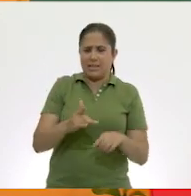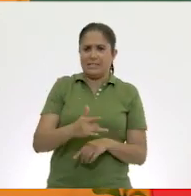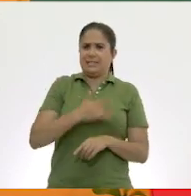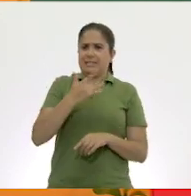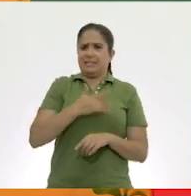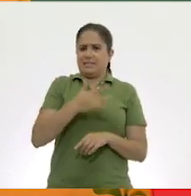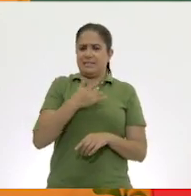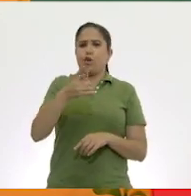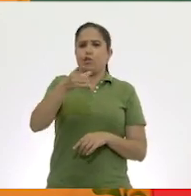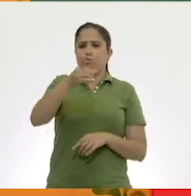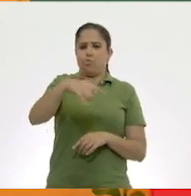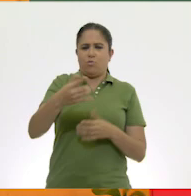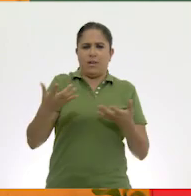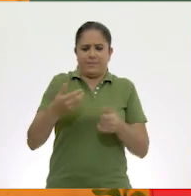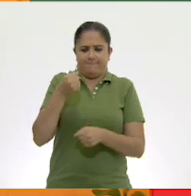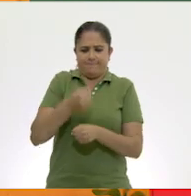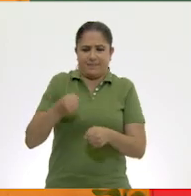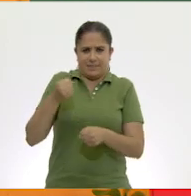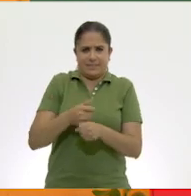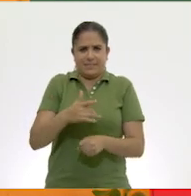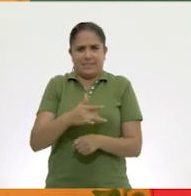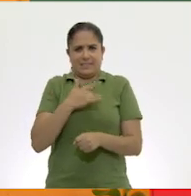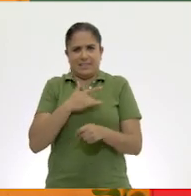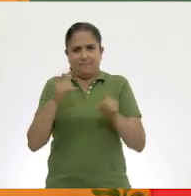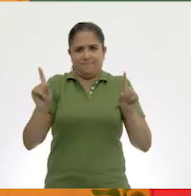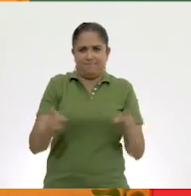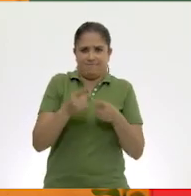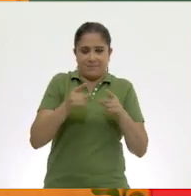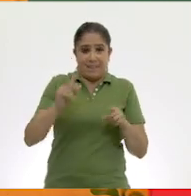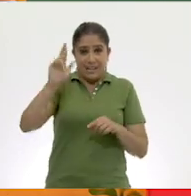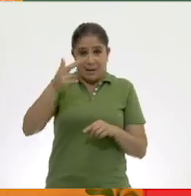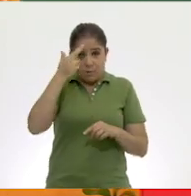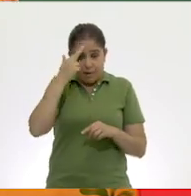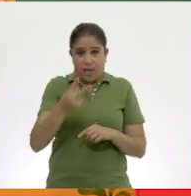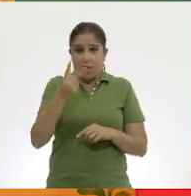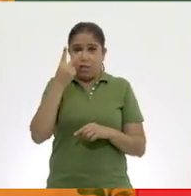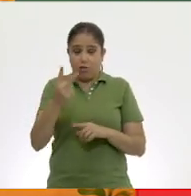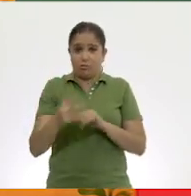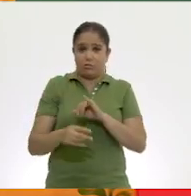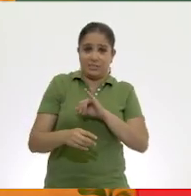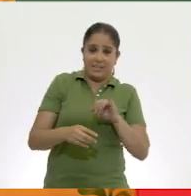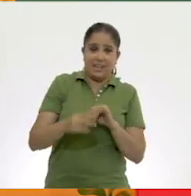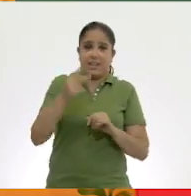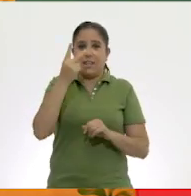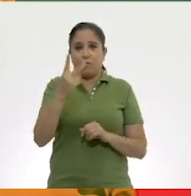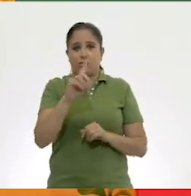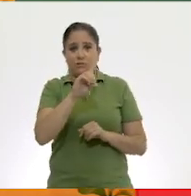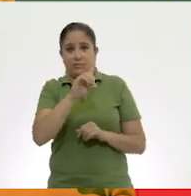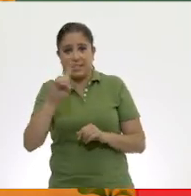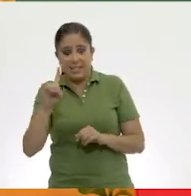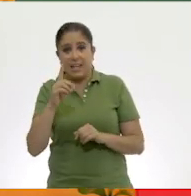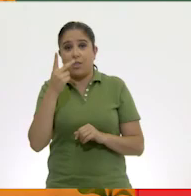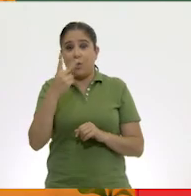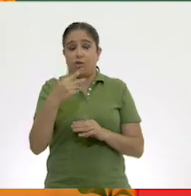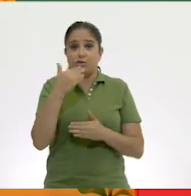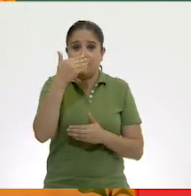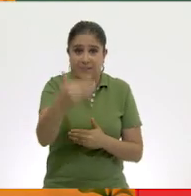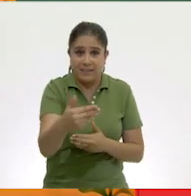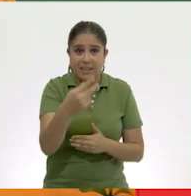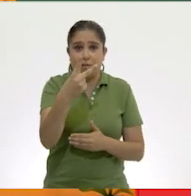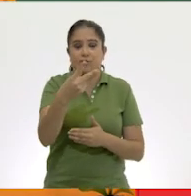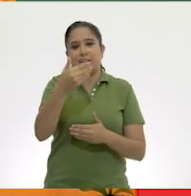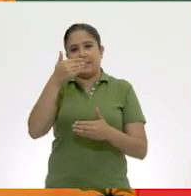a practicar esos pasos que acabamos de hacer recuerda que sólo son dos izquierda dos derecha dos al frente